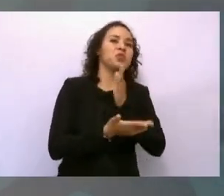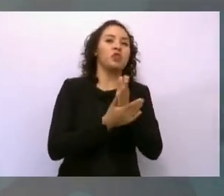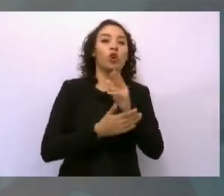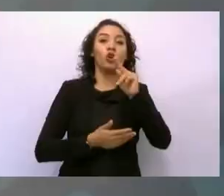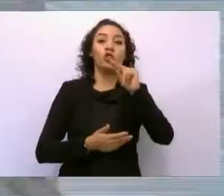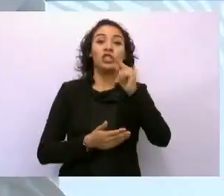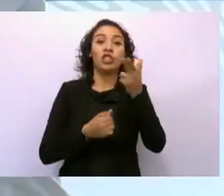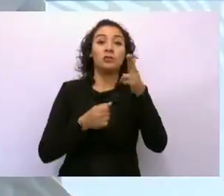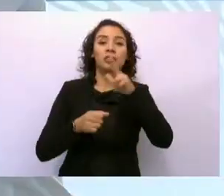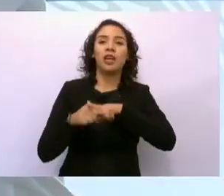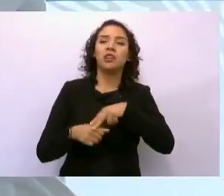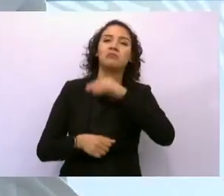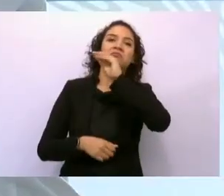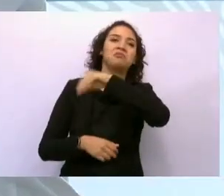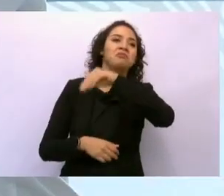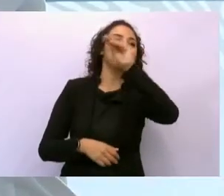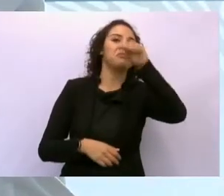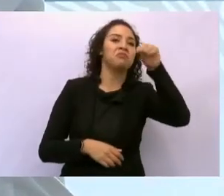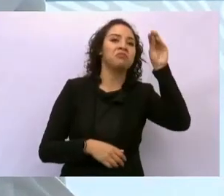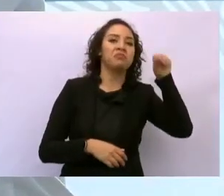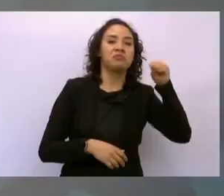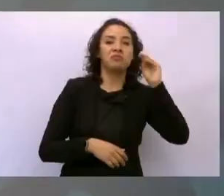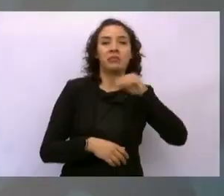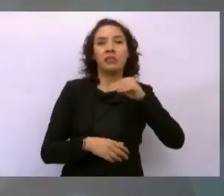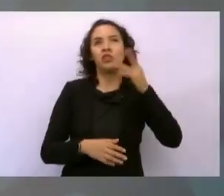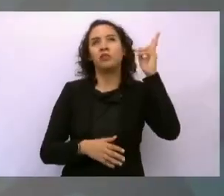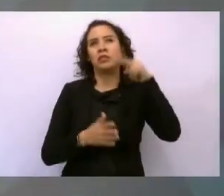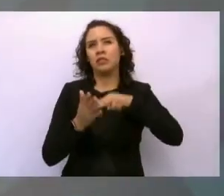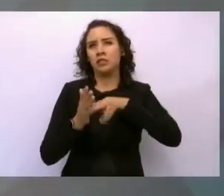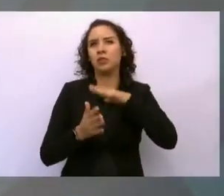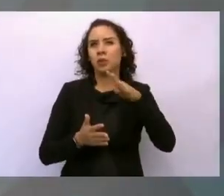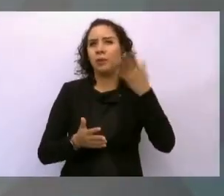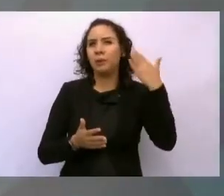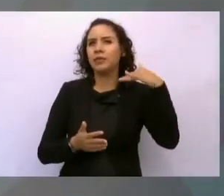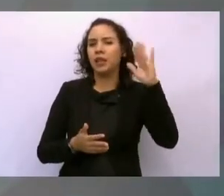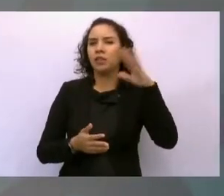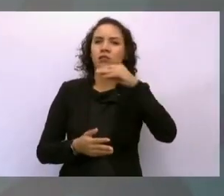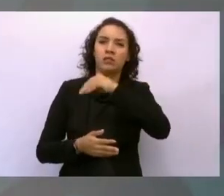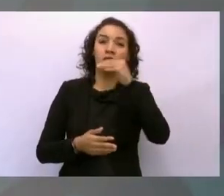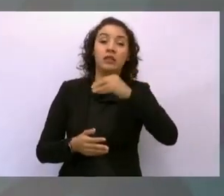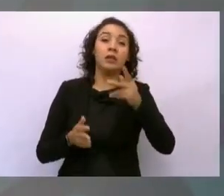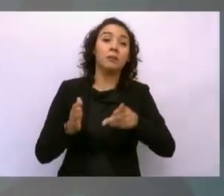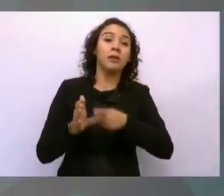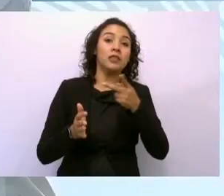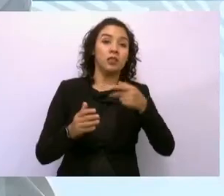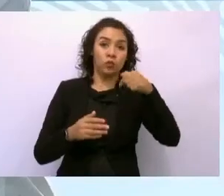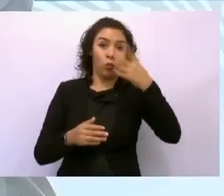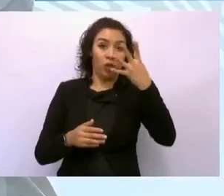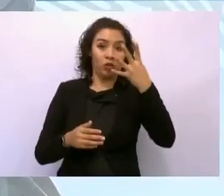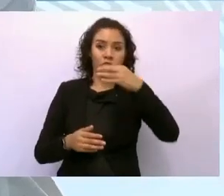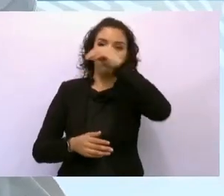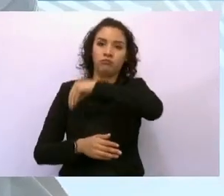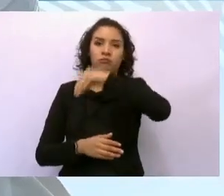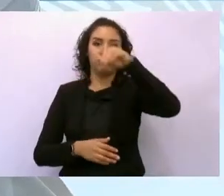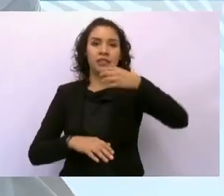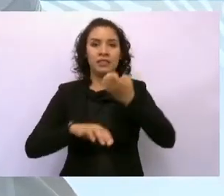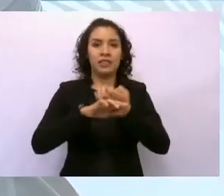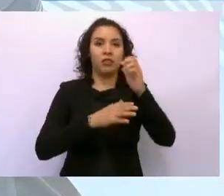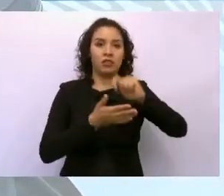2019, estuvimos aquí en Tamaulipas, en 4 hospitales del IMSS Bienestar.